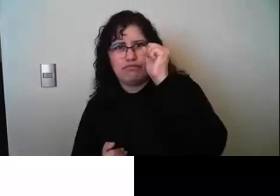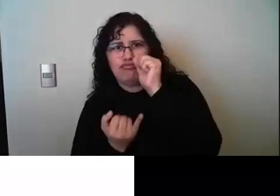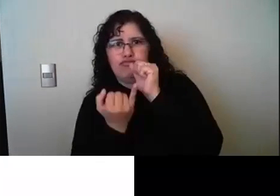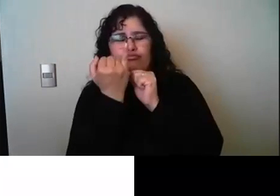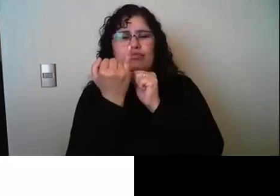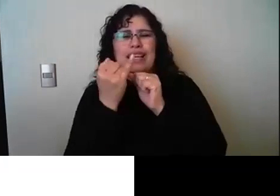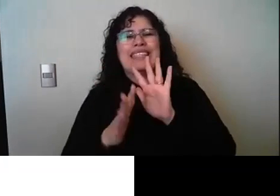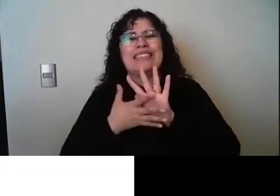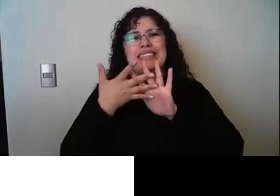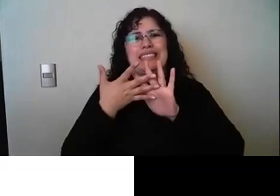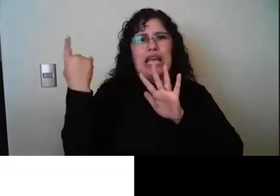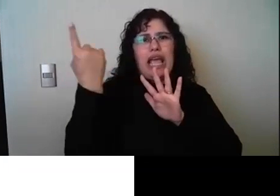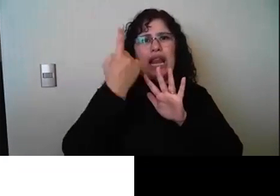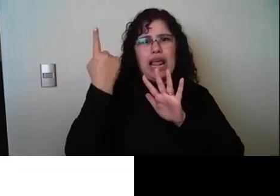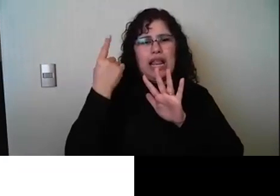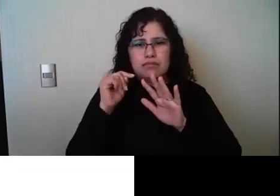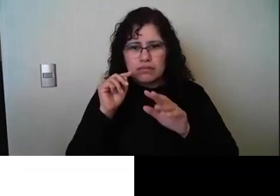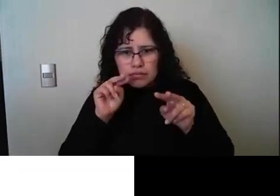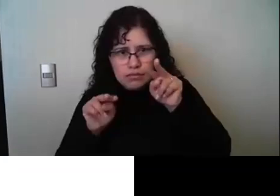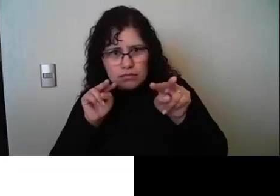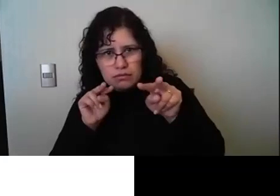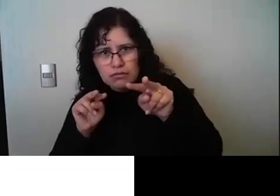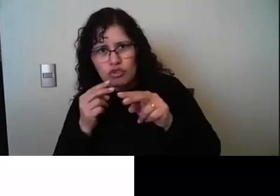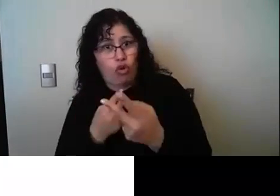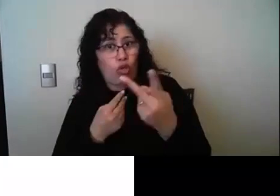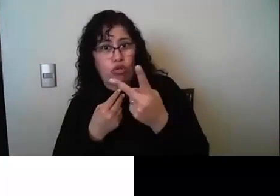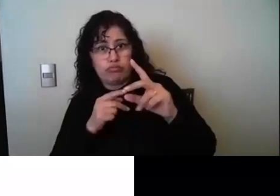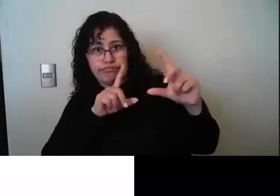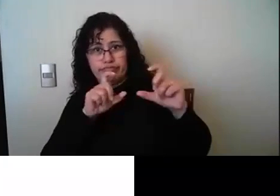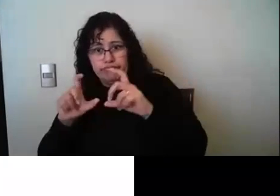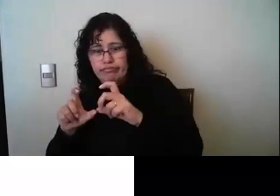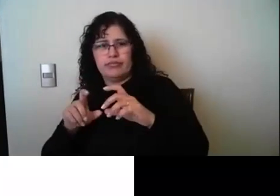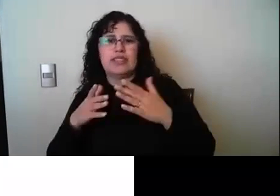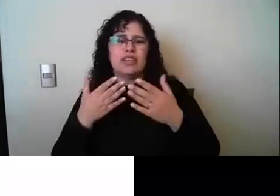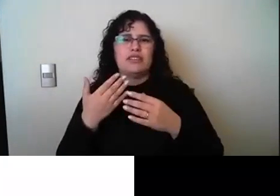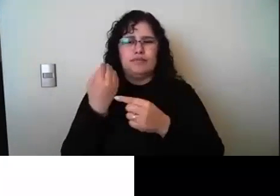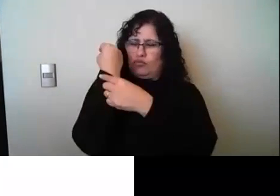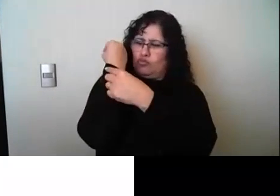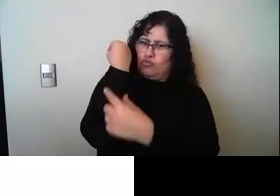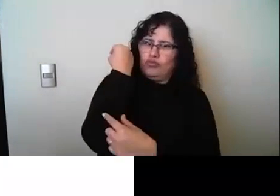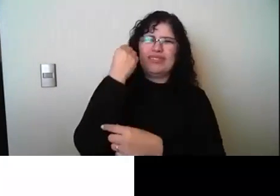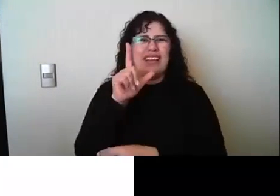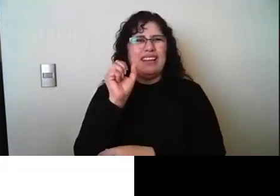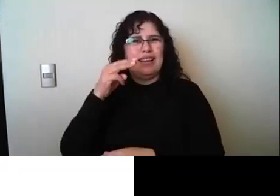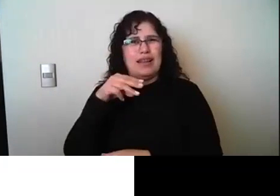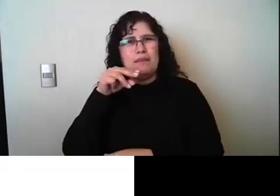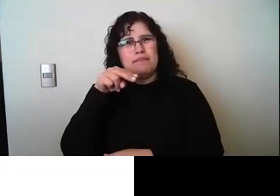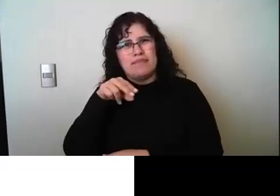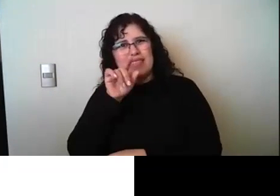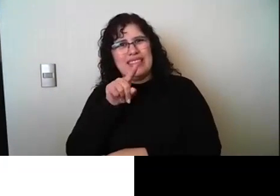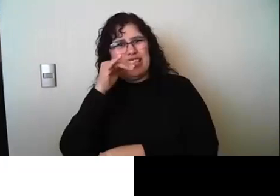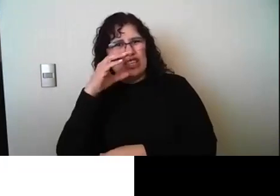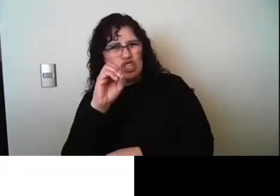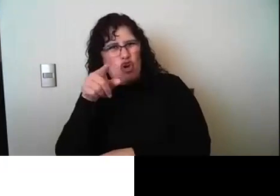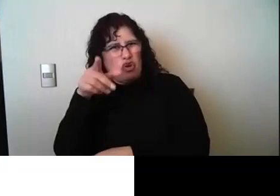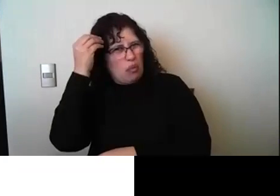sistema y este que está acá, a través del tronco cefálico formando los lemniscos, ¿cierto? Y recordemos que